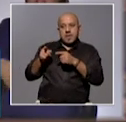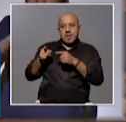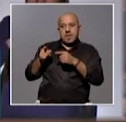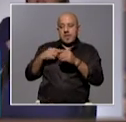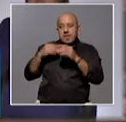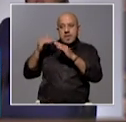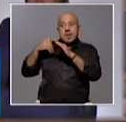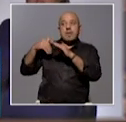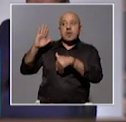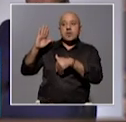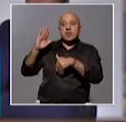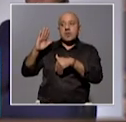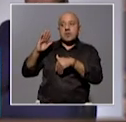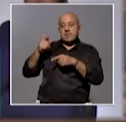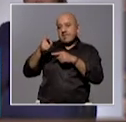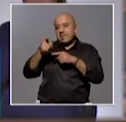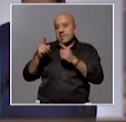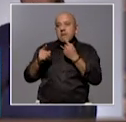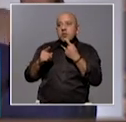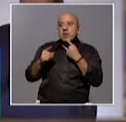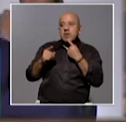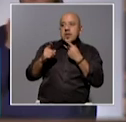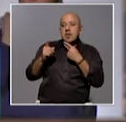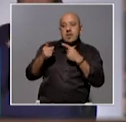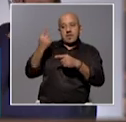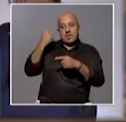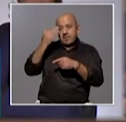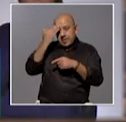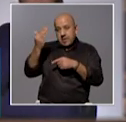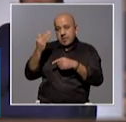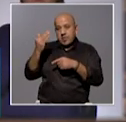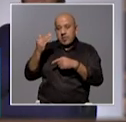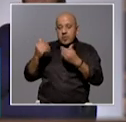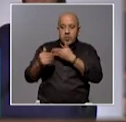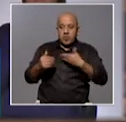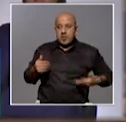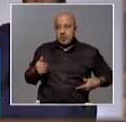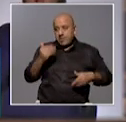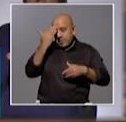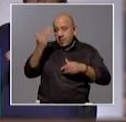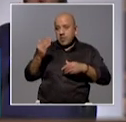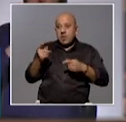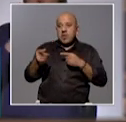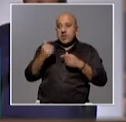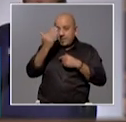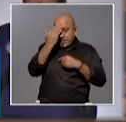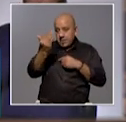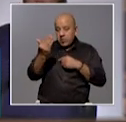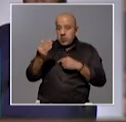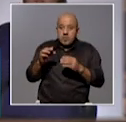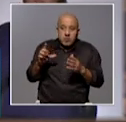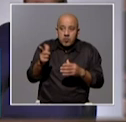la mayoría de enjuiciar la política del gobierno saliente es ir del gobierno del frente amplio el frente amplio no tenía opción